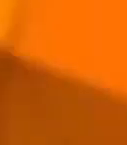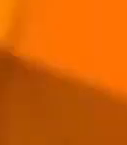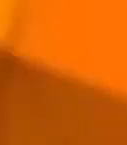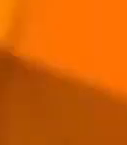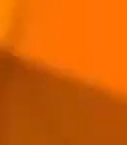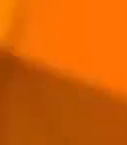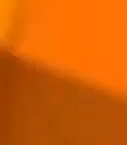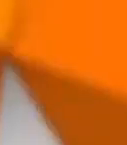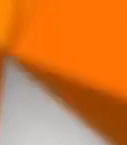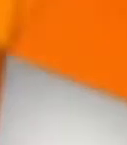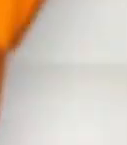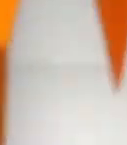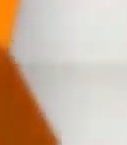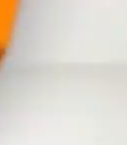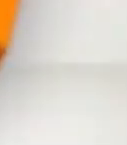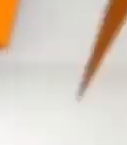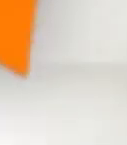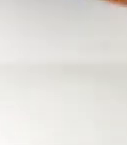ah